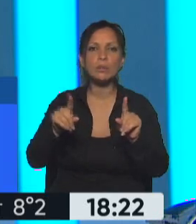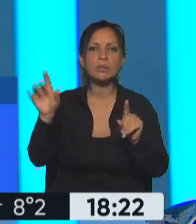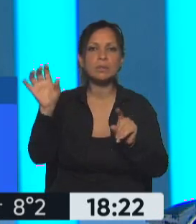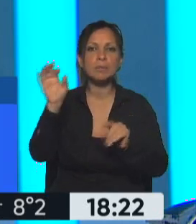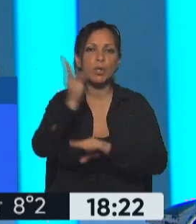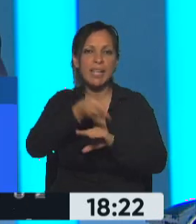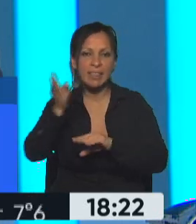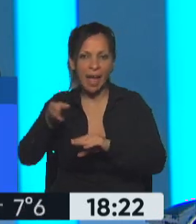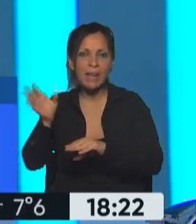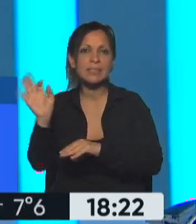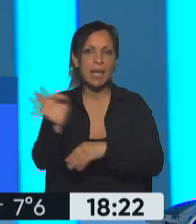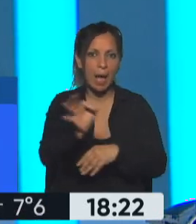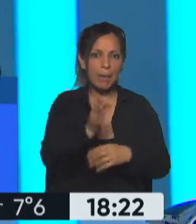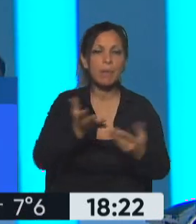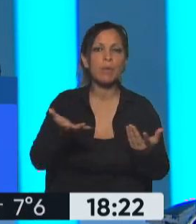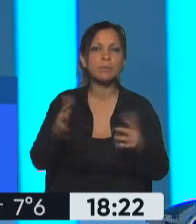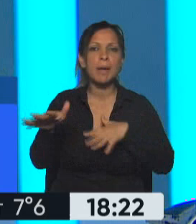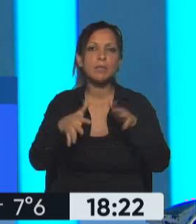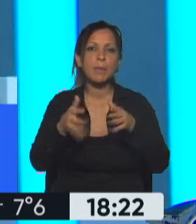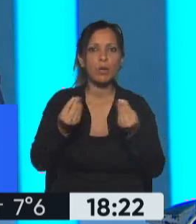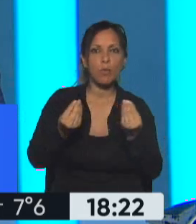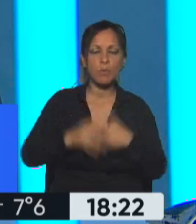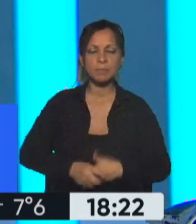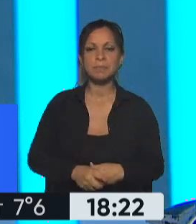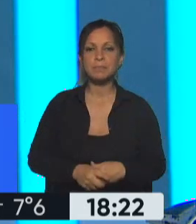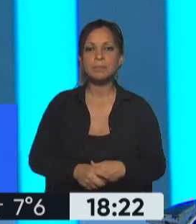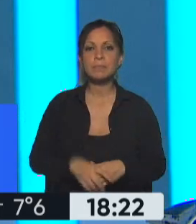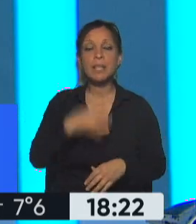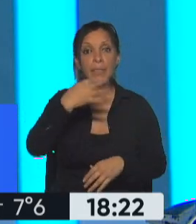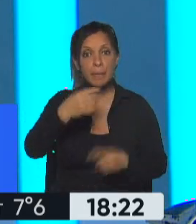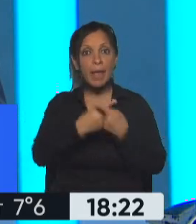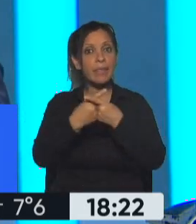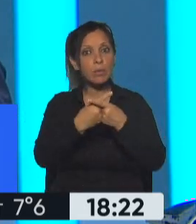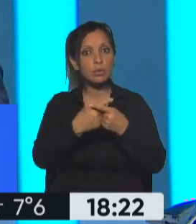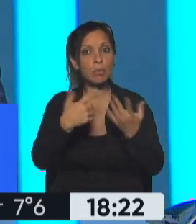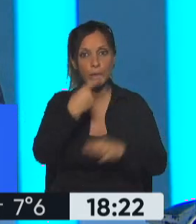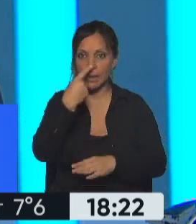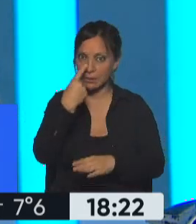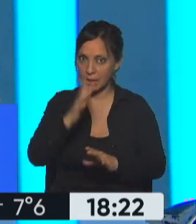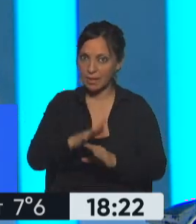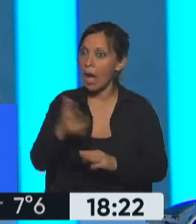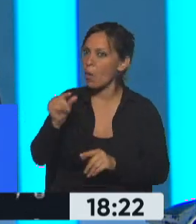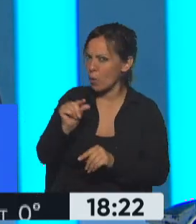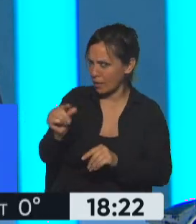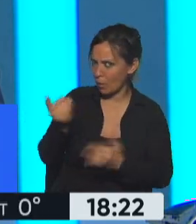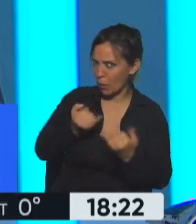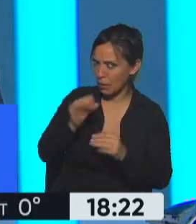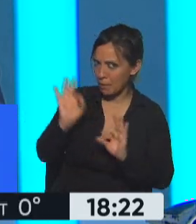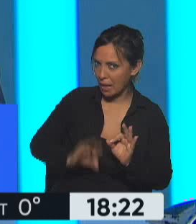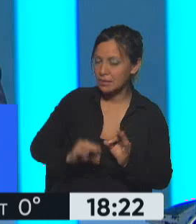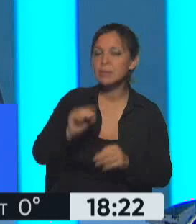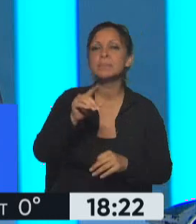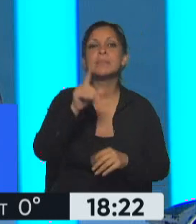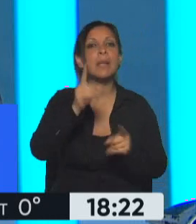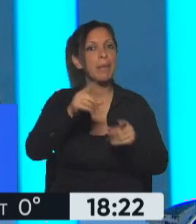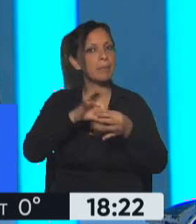conocen o se presumen por dónde van a venir. Es una discusión interesante. Felicita. Enseguida me vas a contar algunos detalles. Claro, inclusive vinculado al